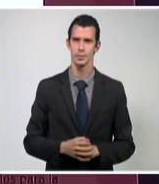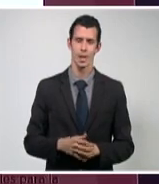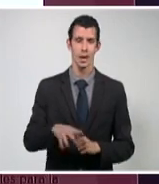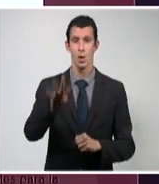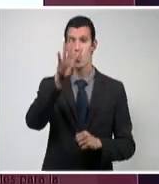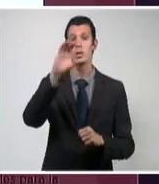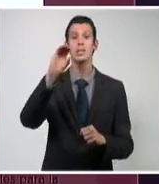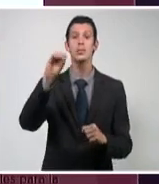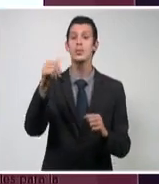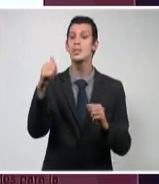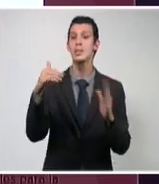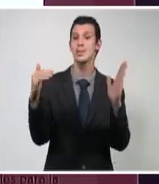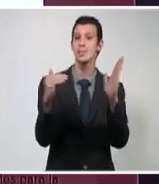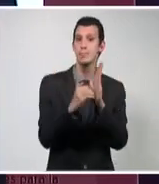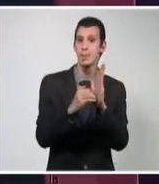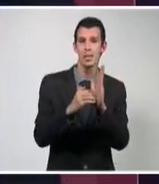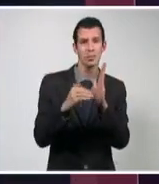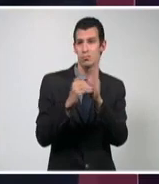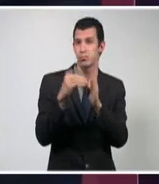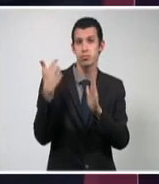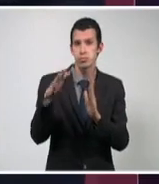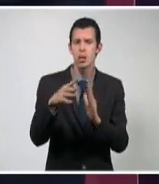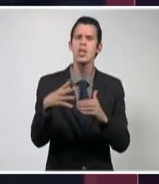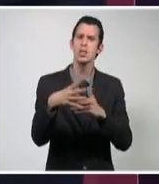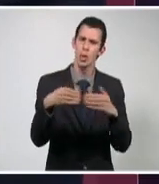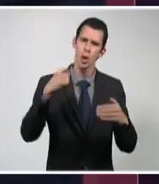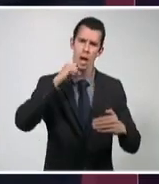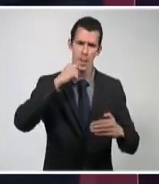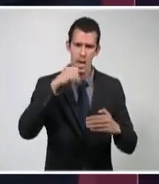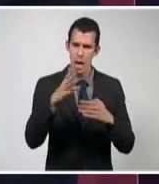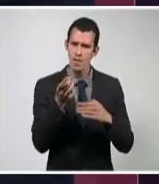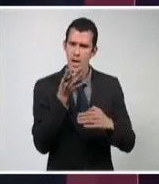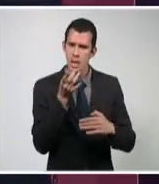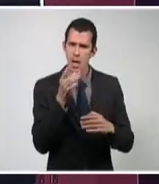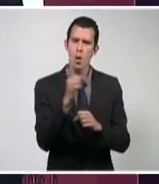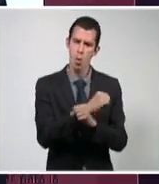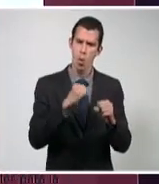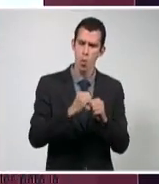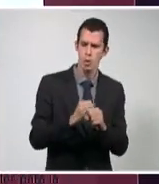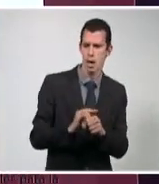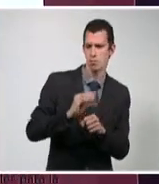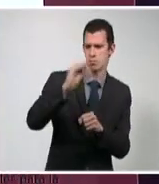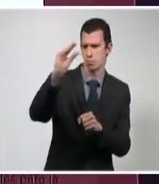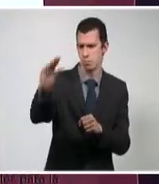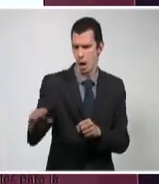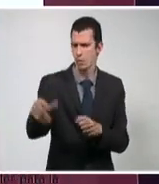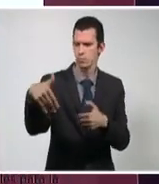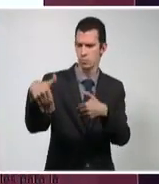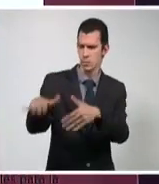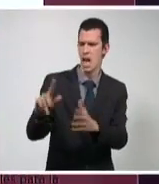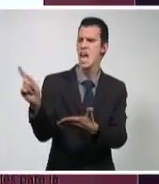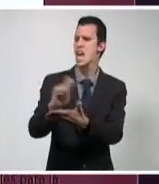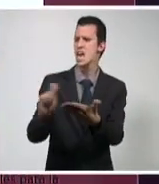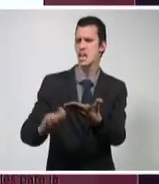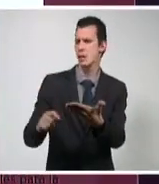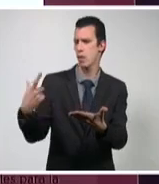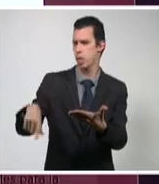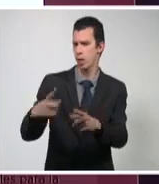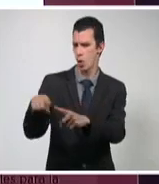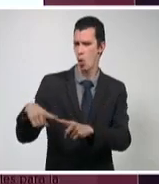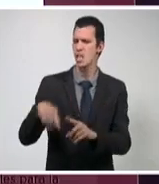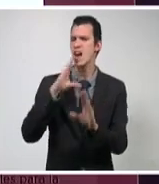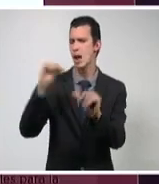$410,710, aprobados en 2020 para ADN Cuba. Helet Martínez, directora y fundadora. Yaima Pardo, directora de multimedia de ADN Cuba.